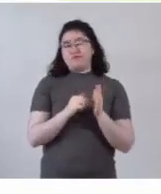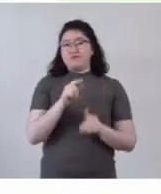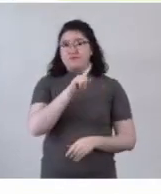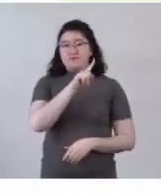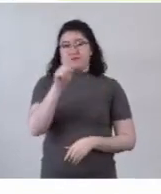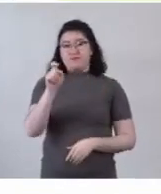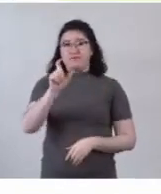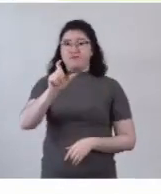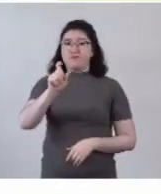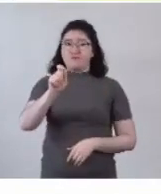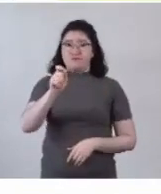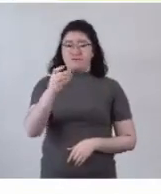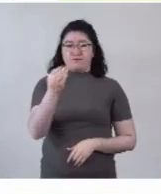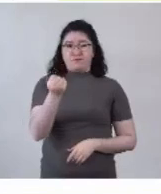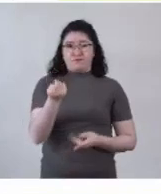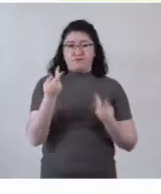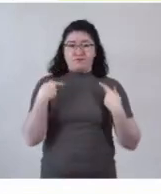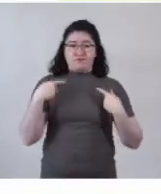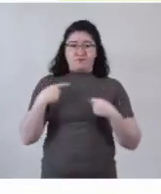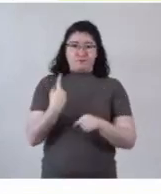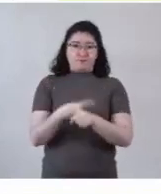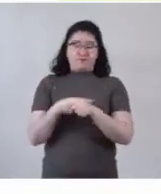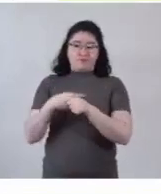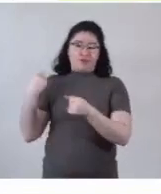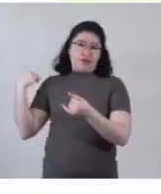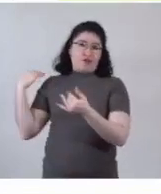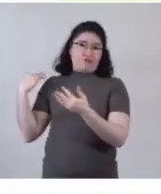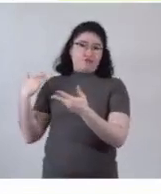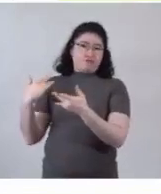8,129 casos acumulados,